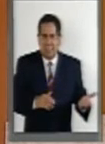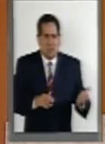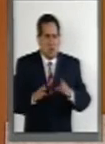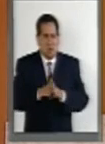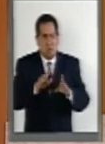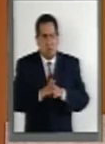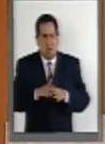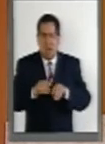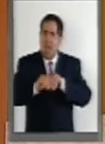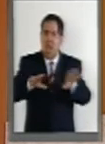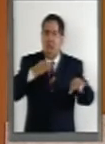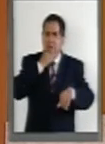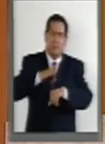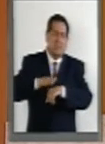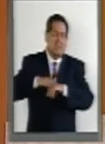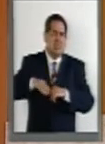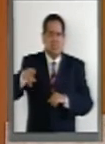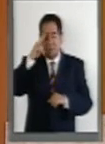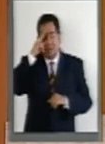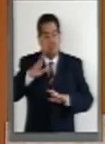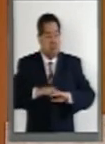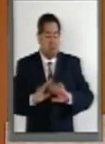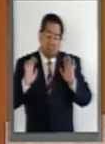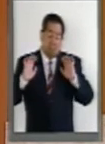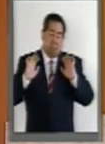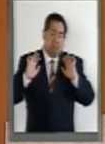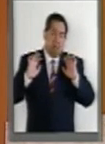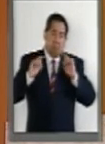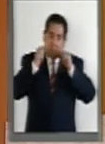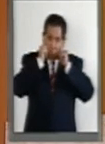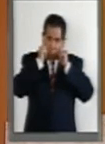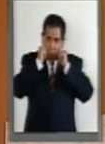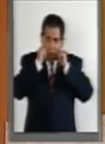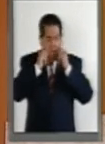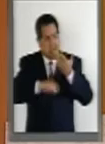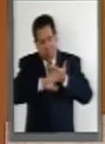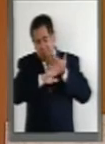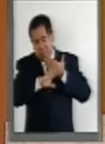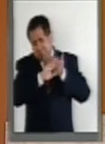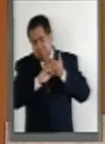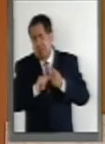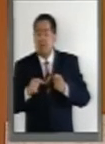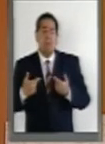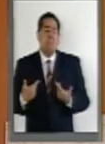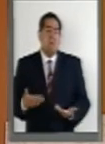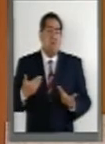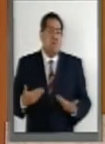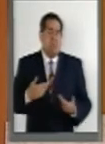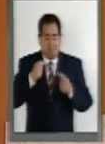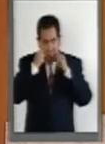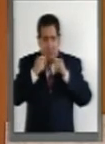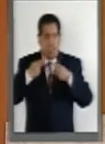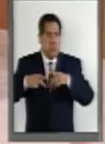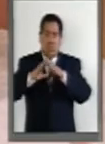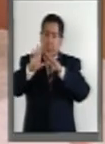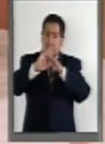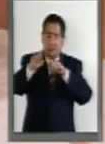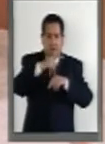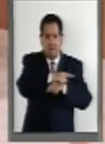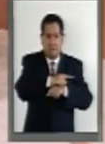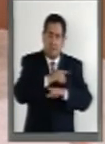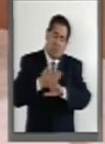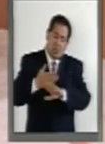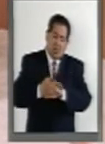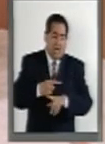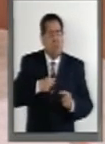envía un mensaje de que no hay costo de atacar a México y a los migrantes mexicanos. Lo